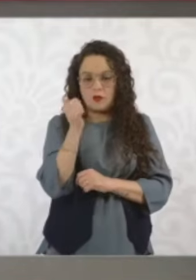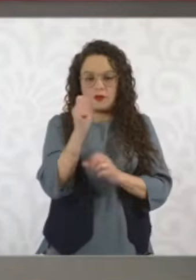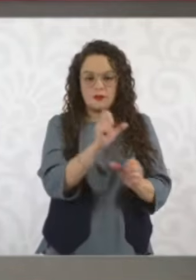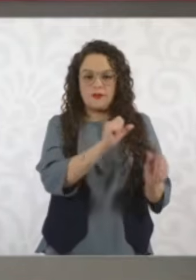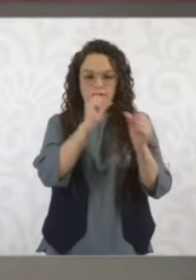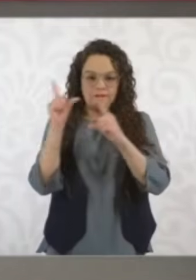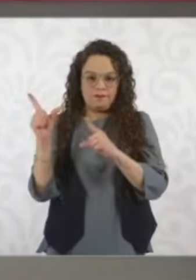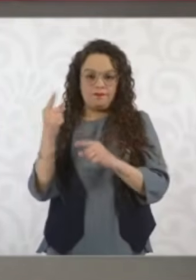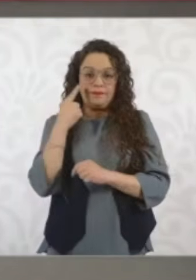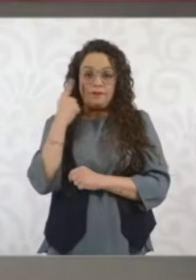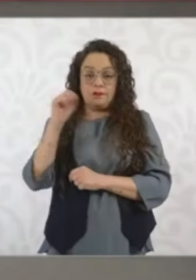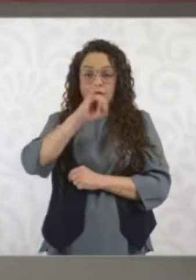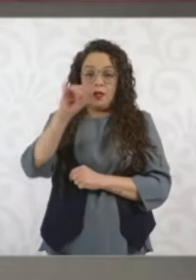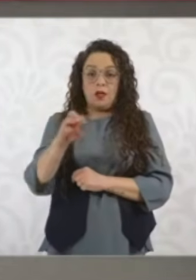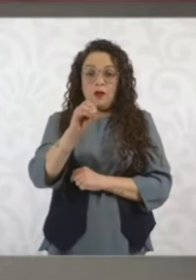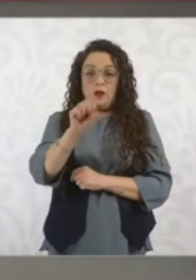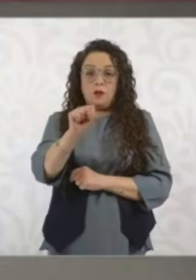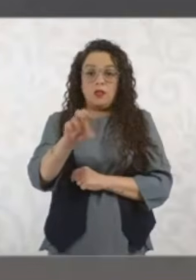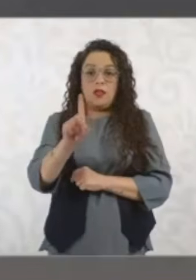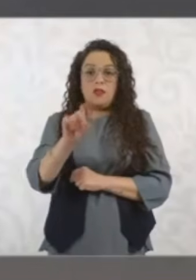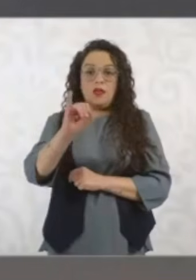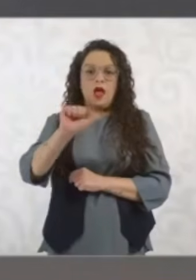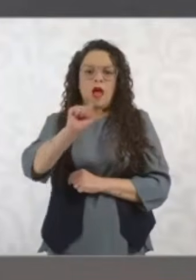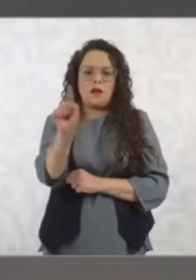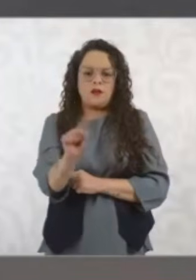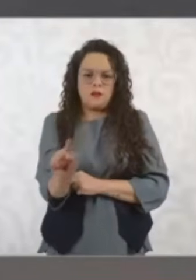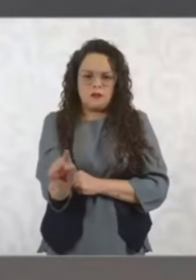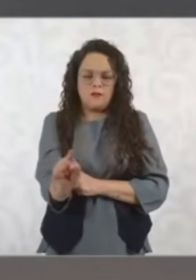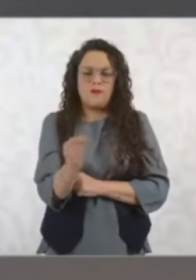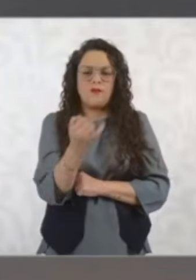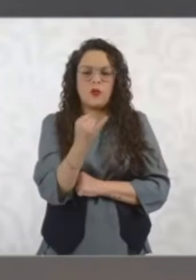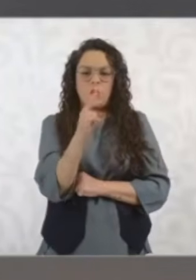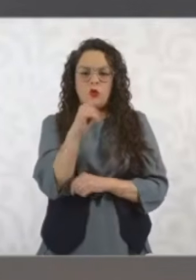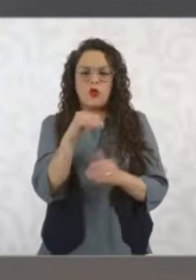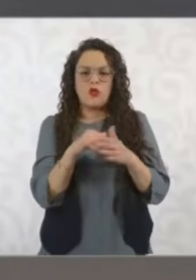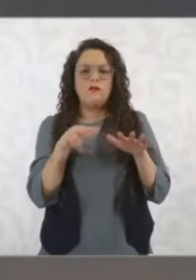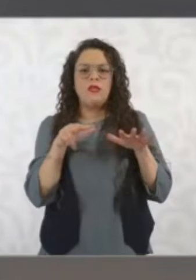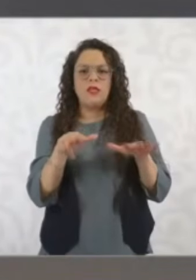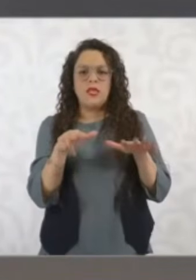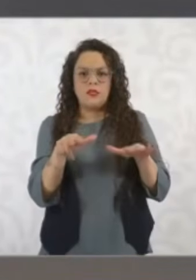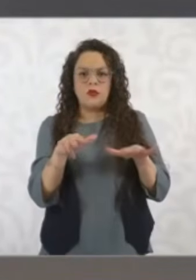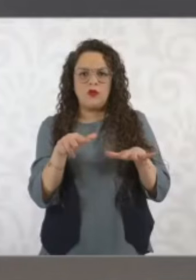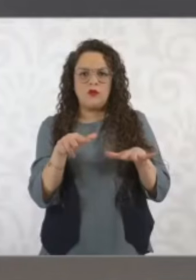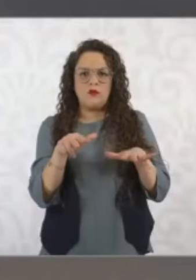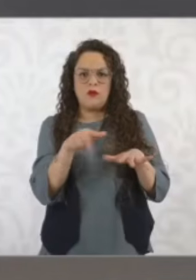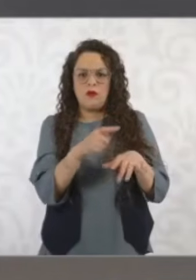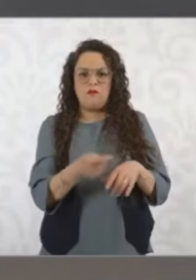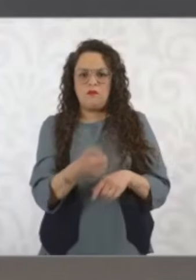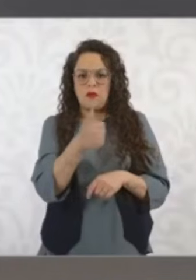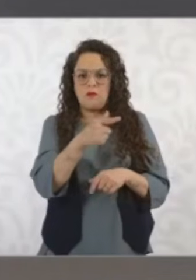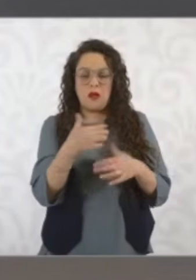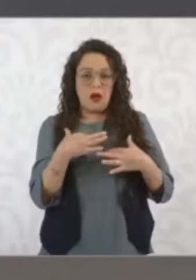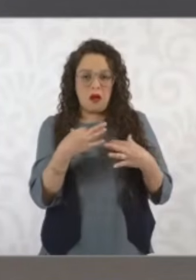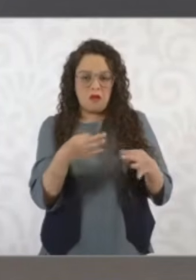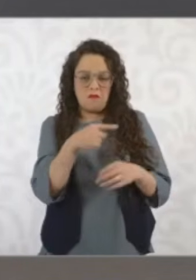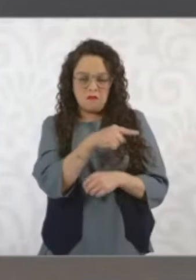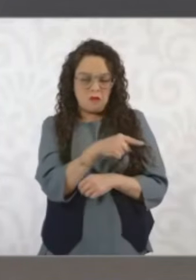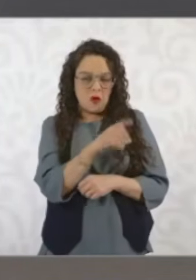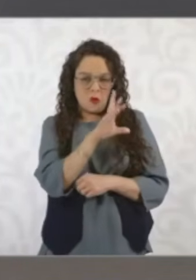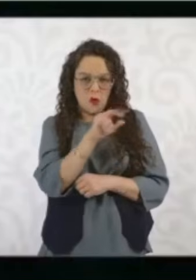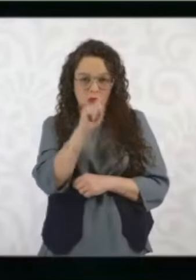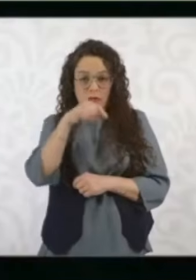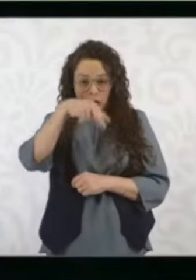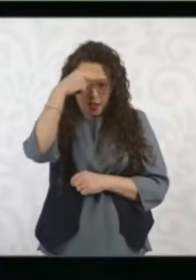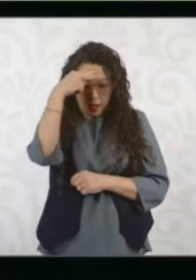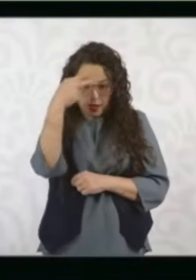José Díaz se une en junio del 2018, una cuenta con sede en México,